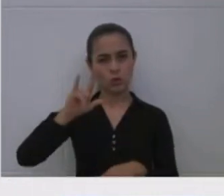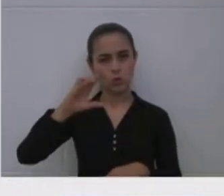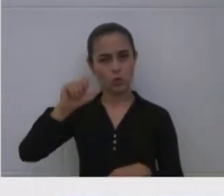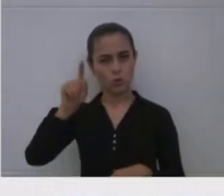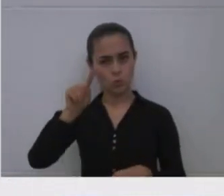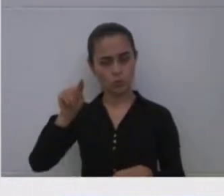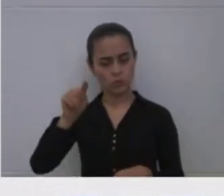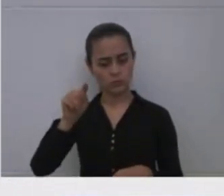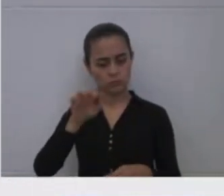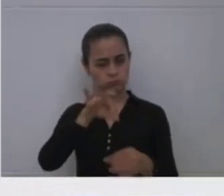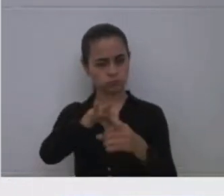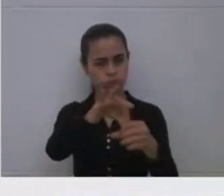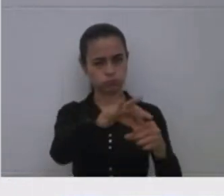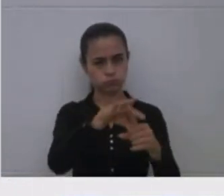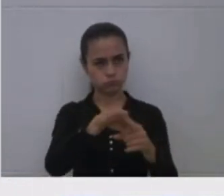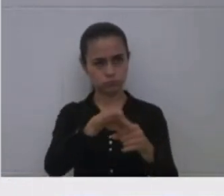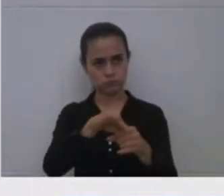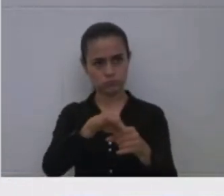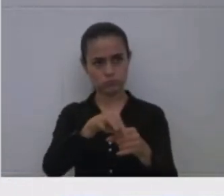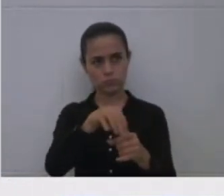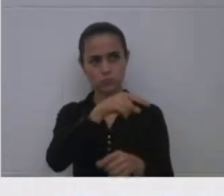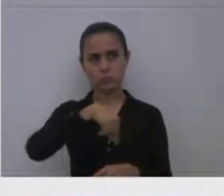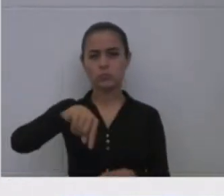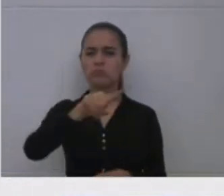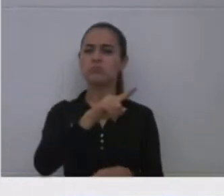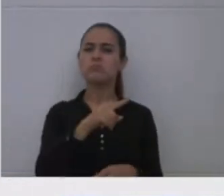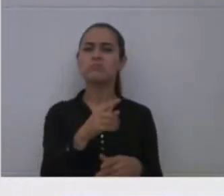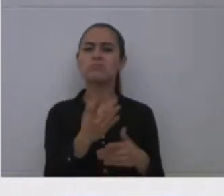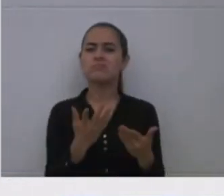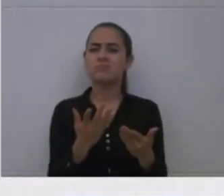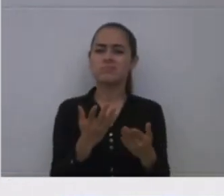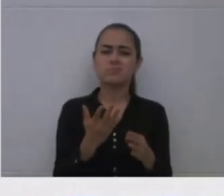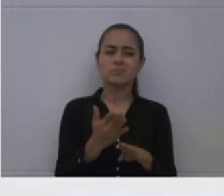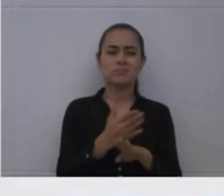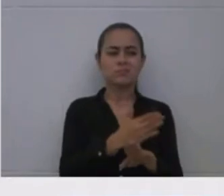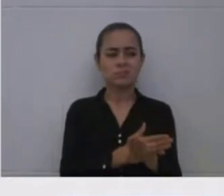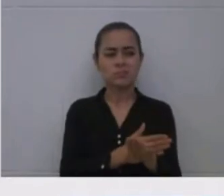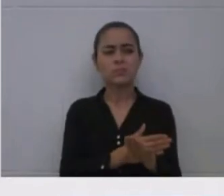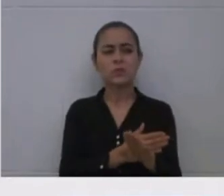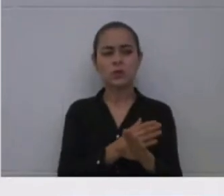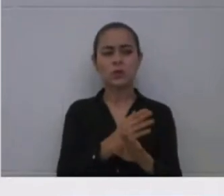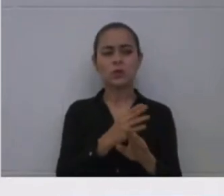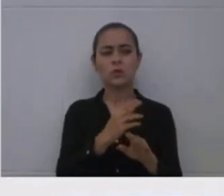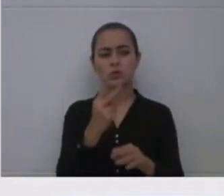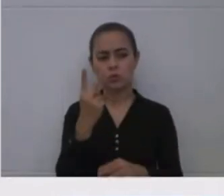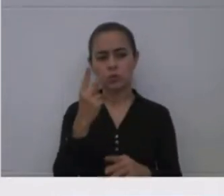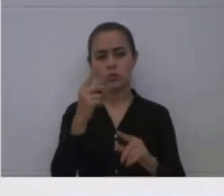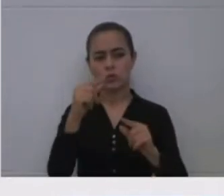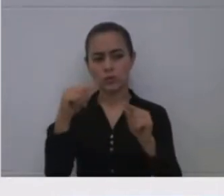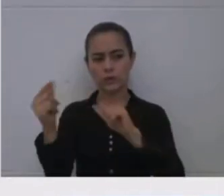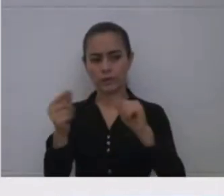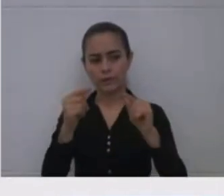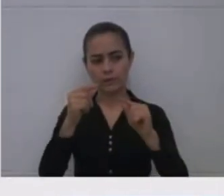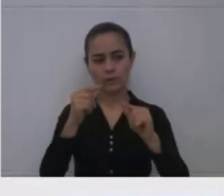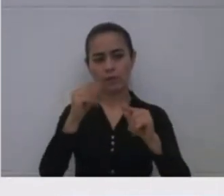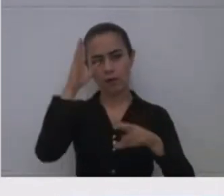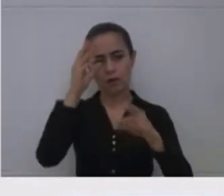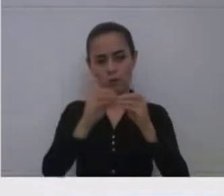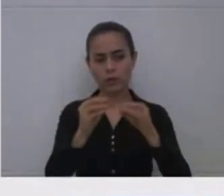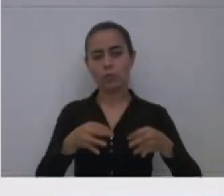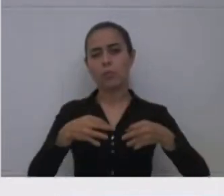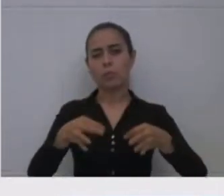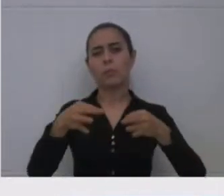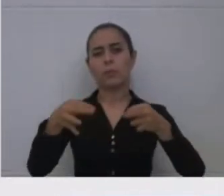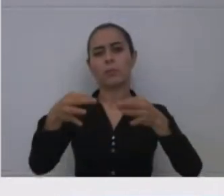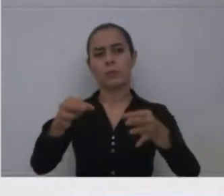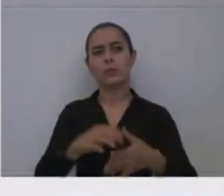Dos debates de control político en los cuales soy primera bancada nunca se pudieron agendar, desafortunadamente. El debate sobre la Ciudadela Nuevo Occidente y el debate